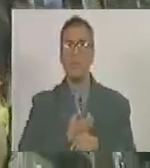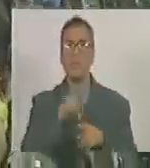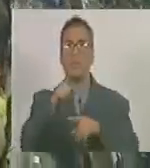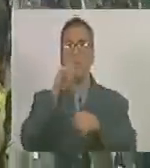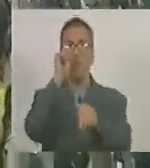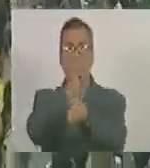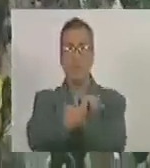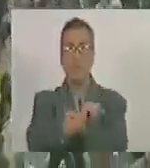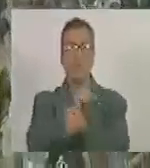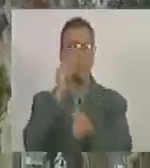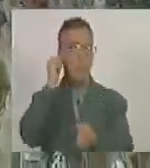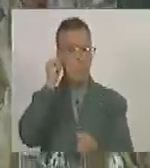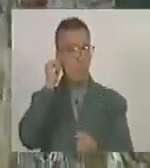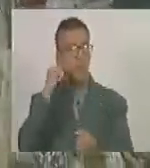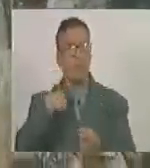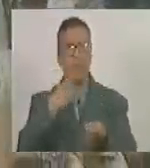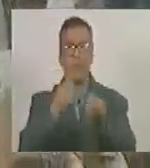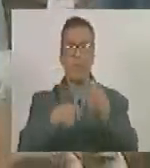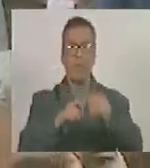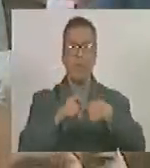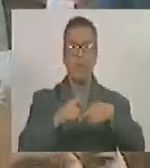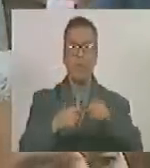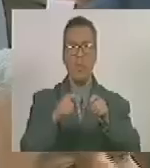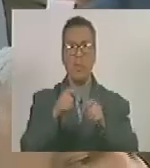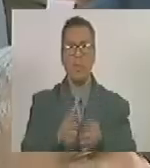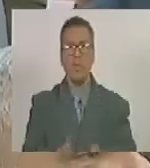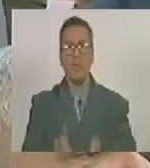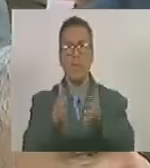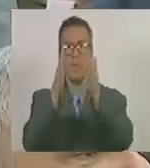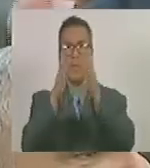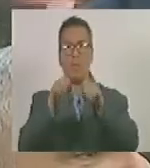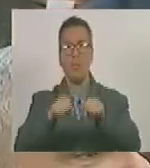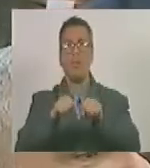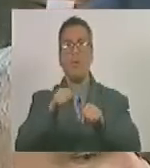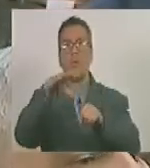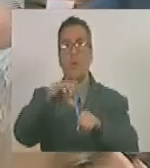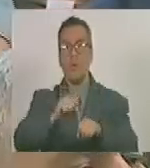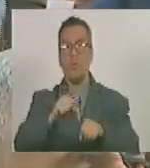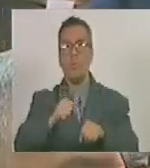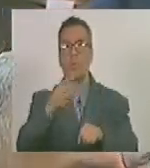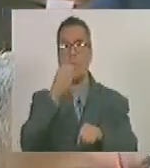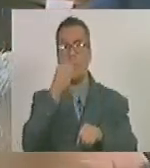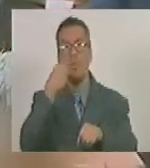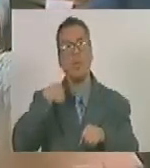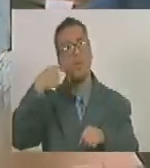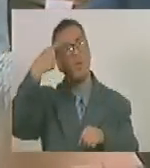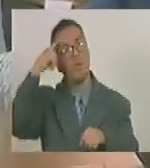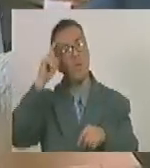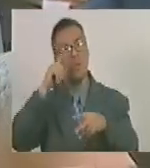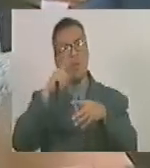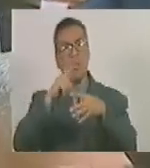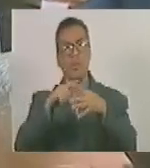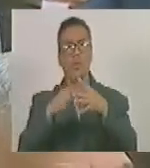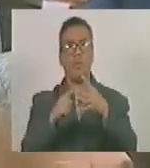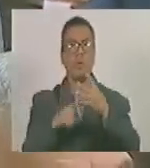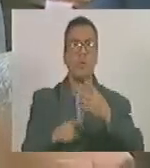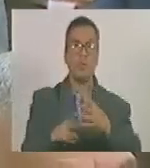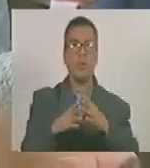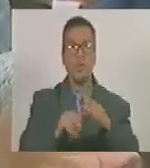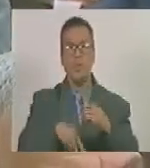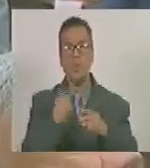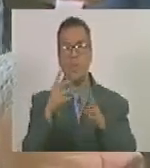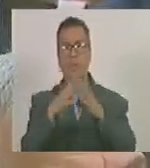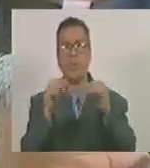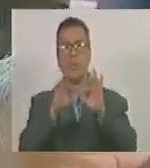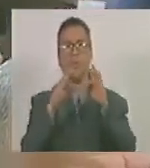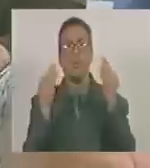preso a una señora que había vendido una nevera para comprar alimentos seguramente o cosas indispensables para su